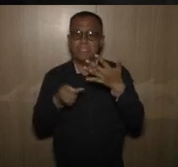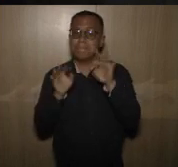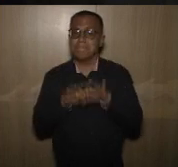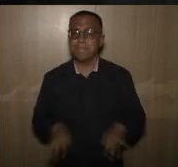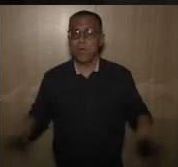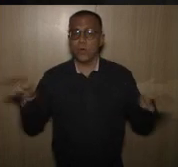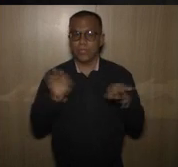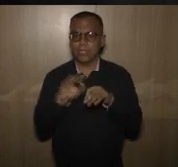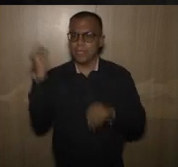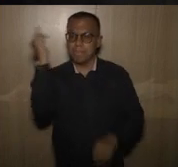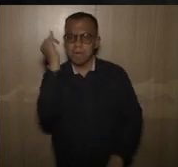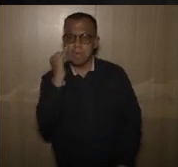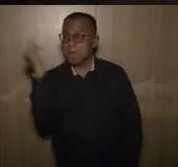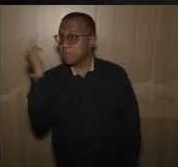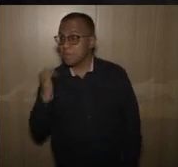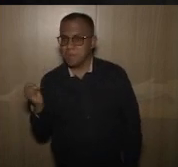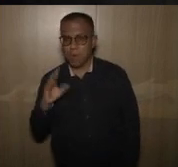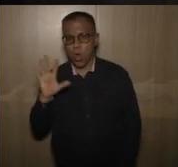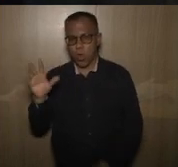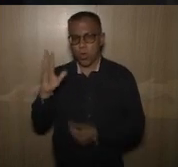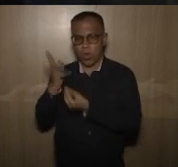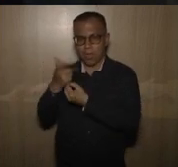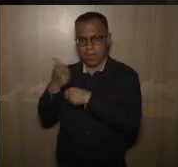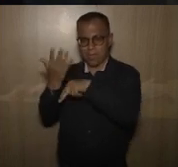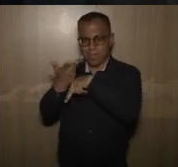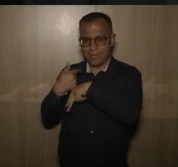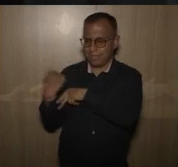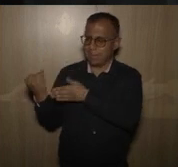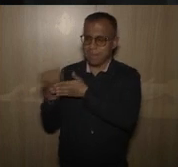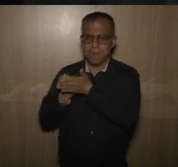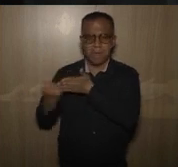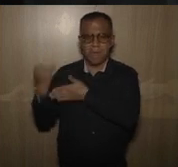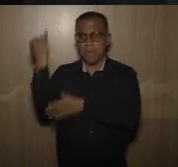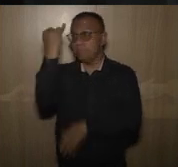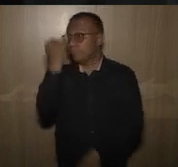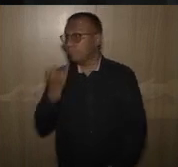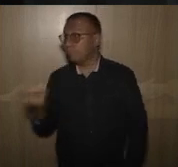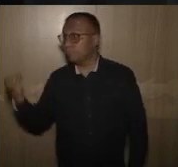de la infografía que nuestro artista gráfico